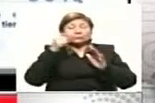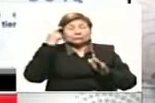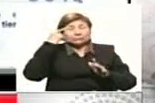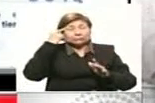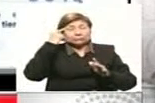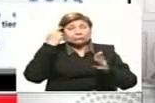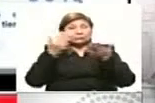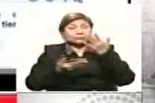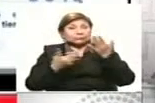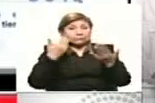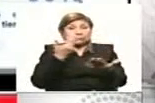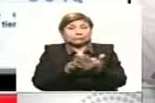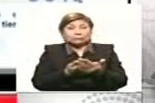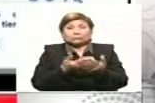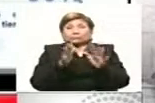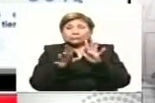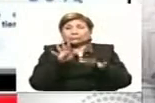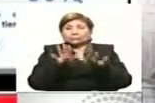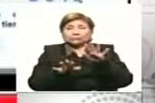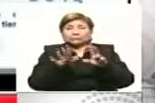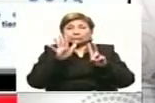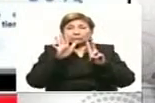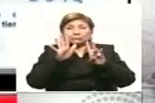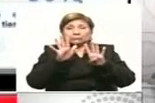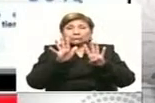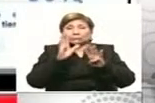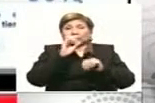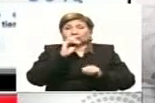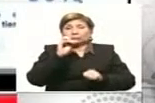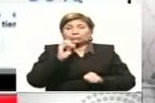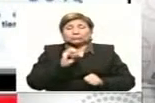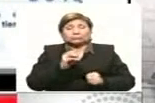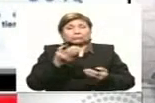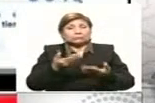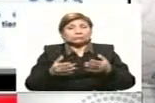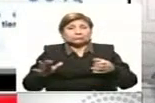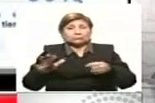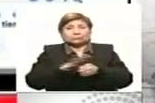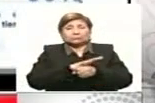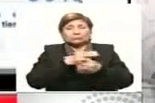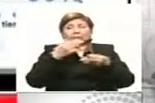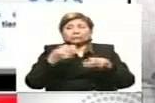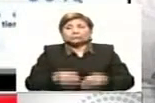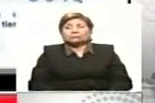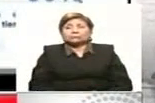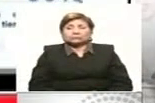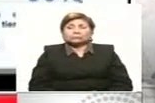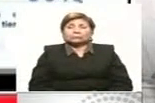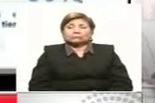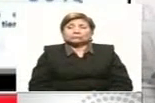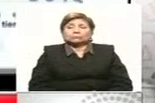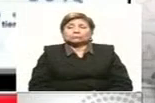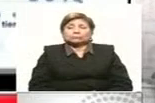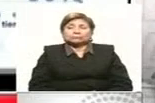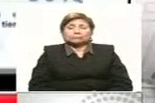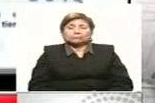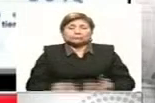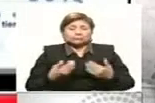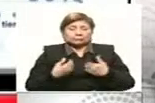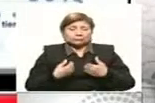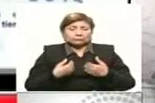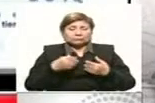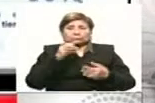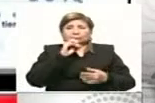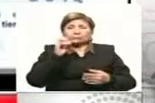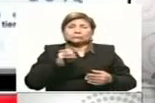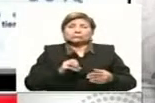llegar al 90% de las personas con una cobertura adecuada, ¿no? Después tenemos el porcentaje de mujeres